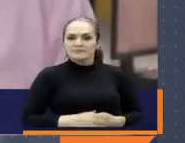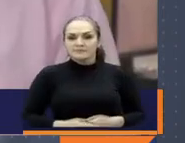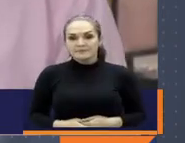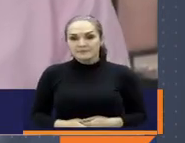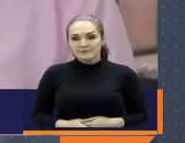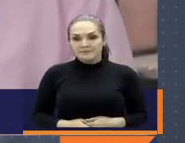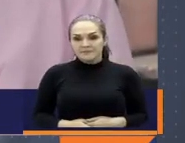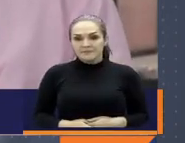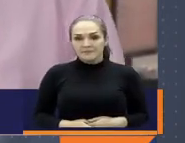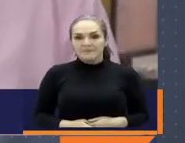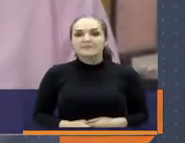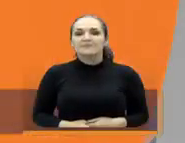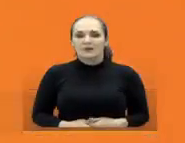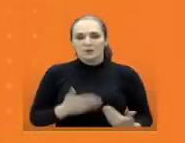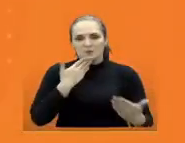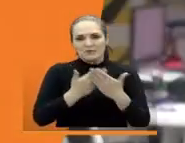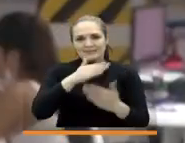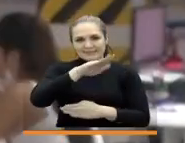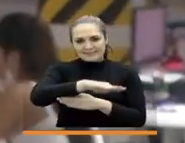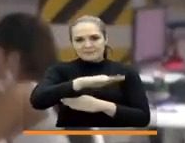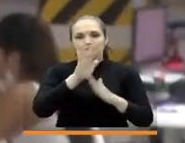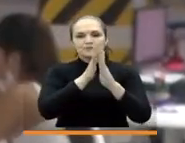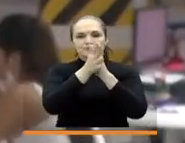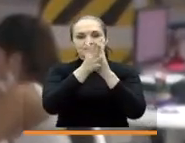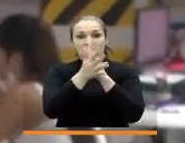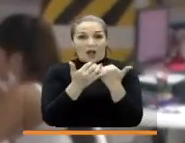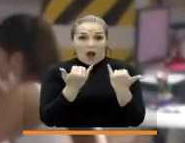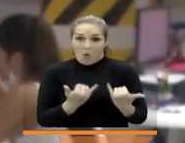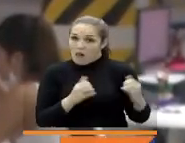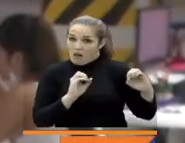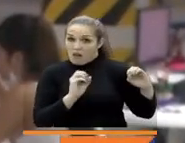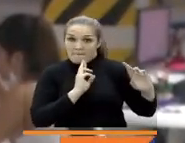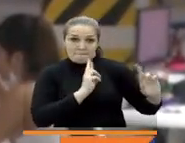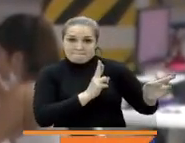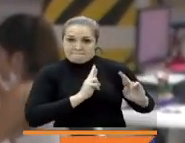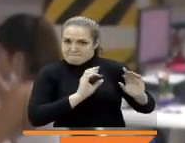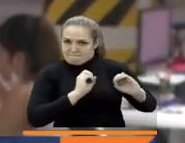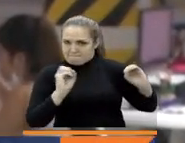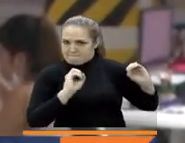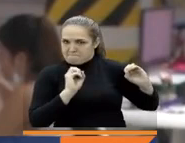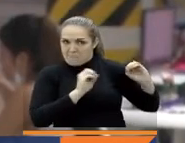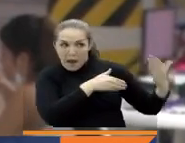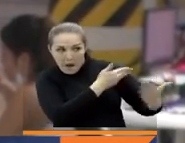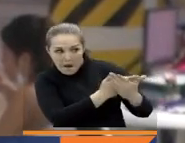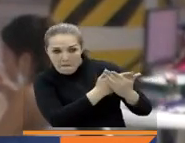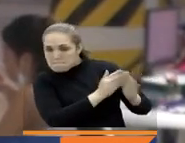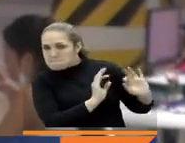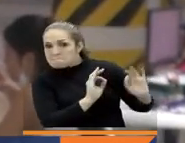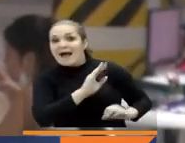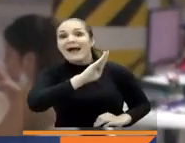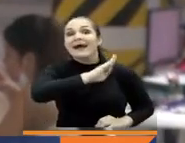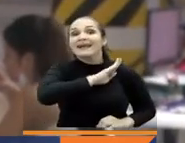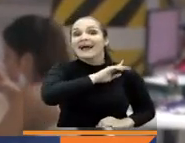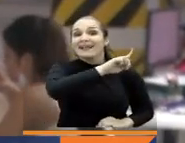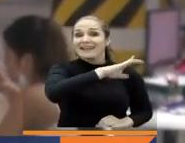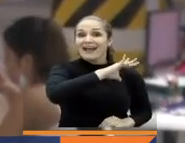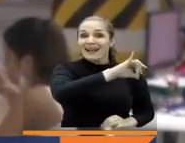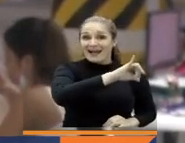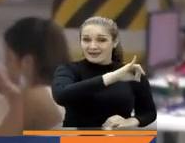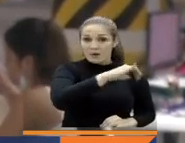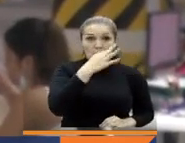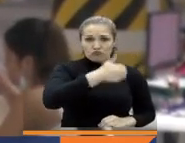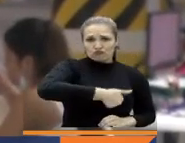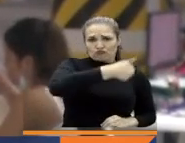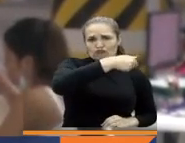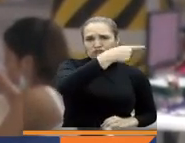José Fernando y televidente, muy buenas tardes. Hasta el momento no, sin embargo, el alcalde ha manifestado, Jorge Iván Ospina, que a lo largo de la mañana de